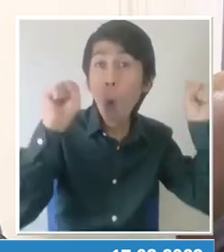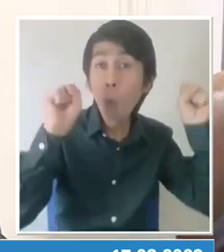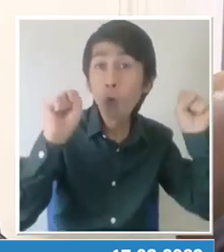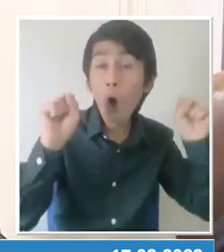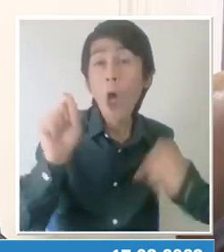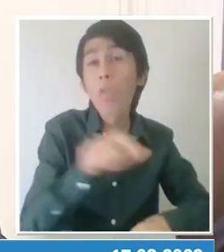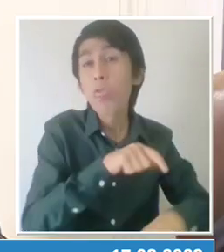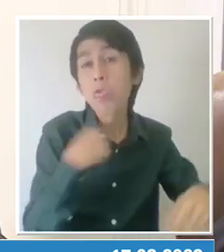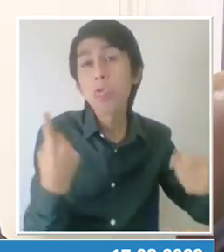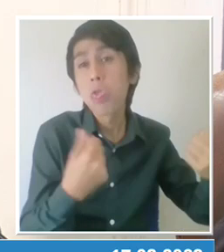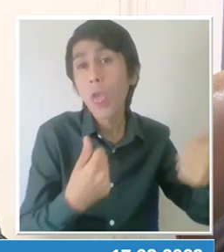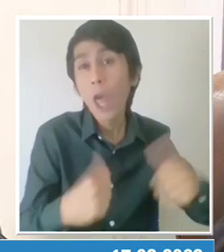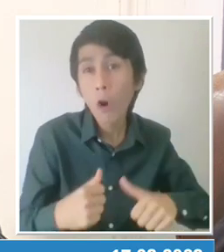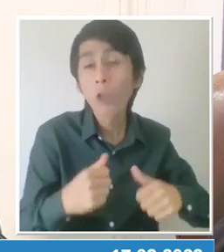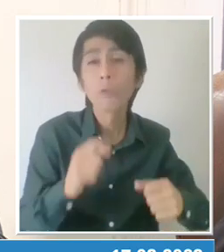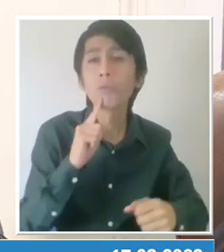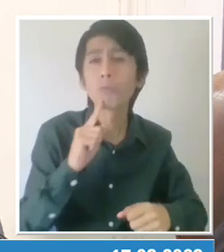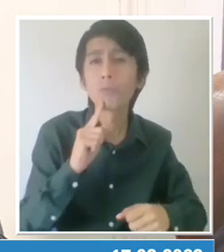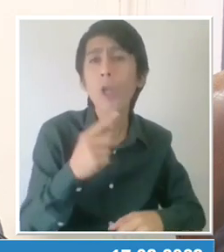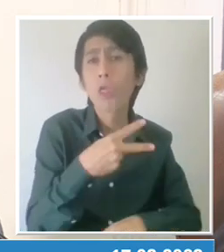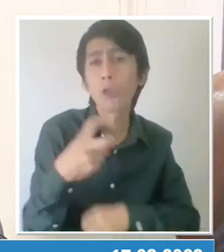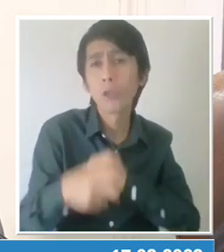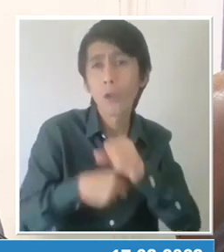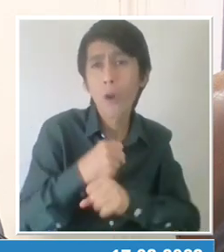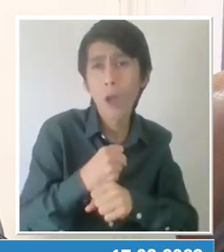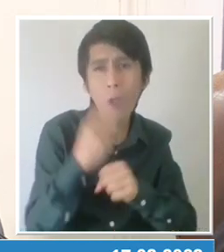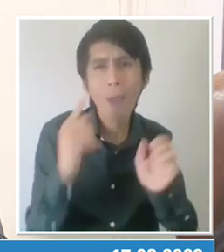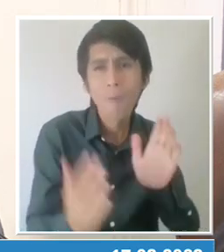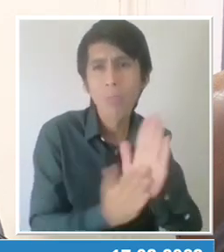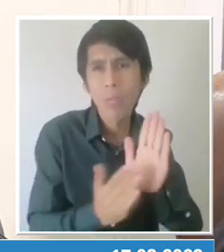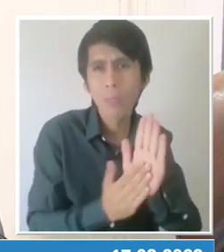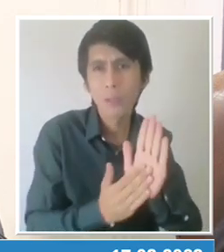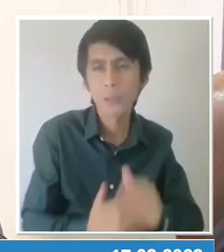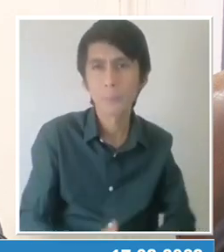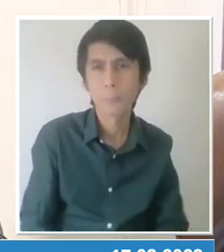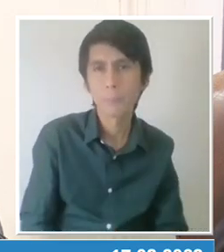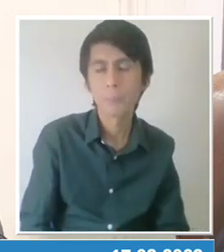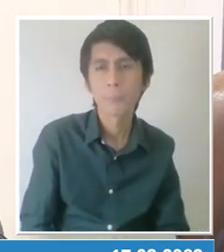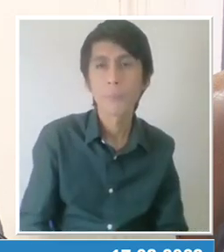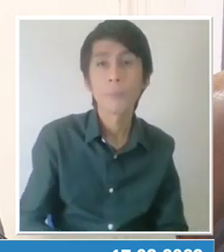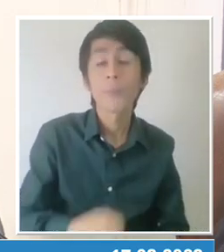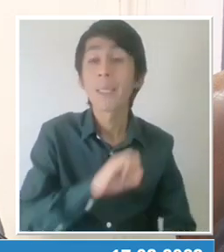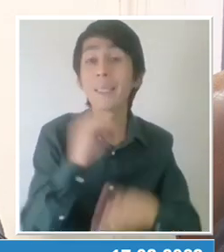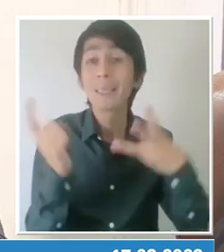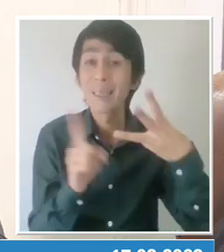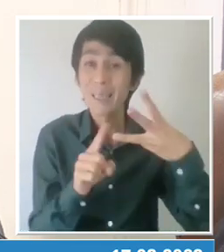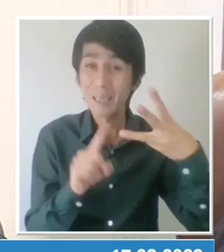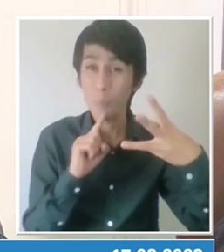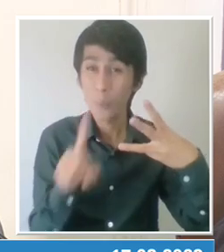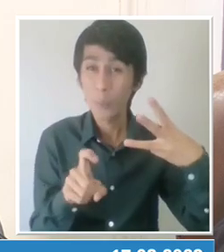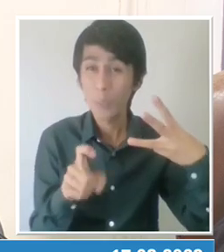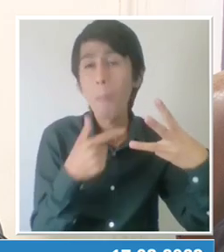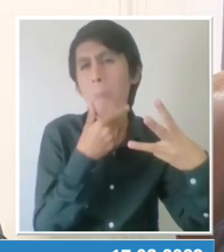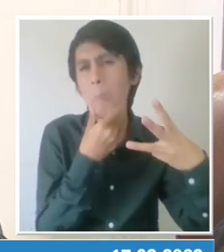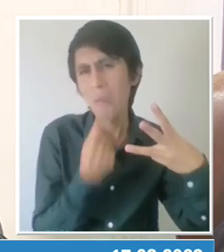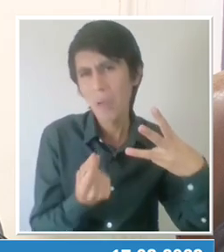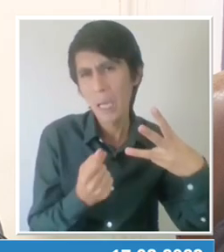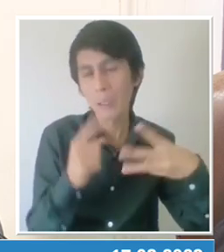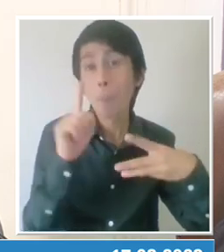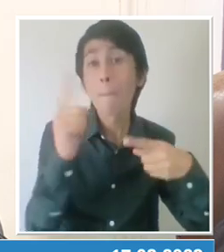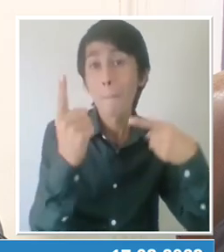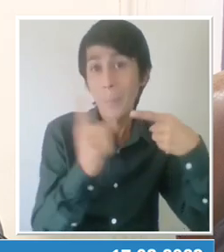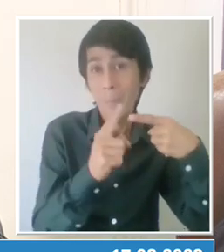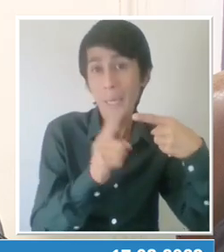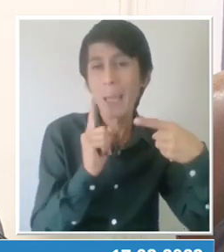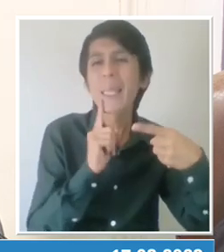siglos de vivencia. Y la tercera pregunta es mucho más fácil ya, no tanto con la primera, quién hace la Carta